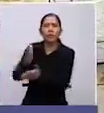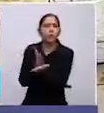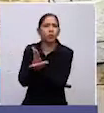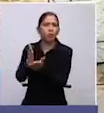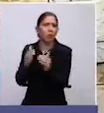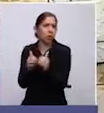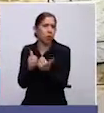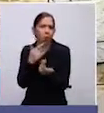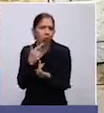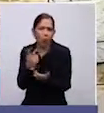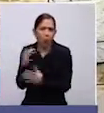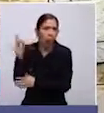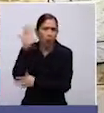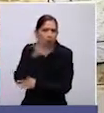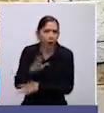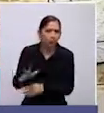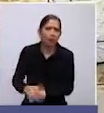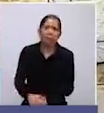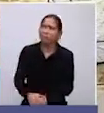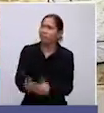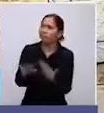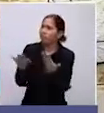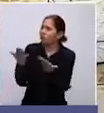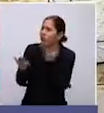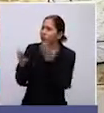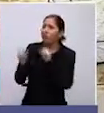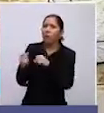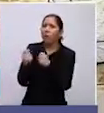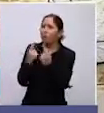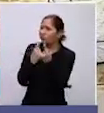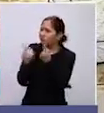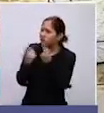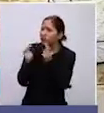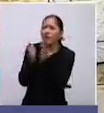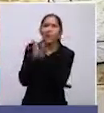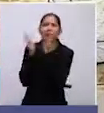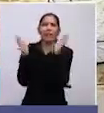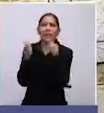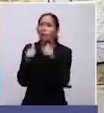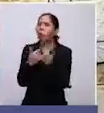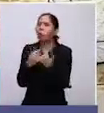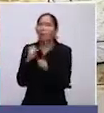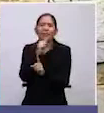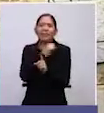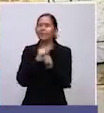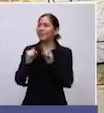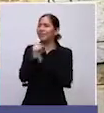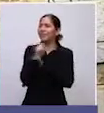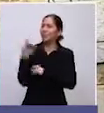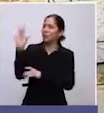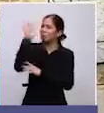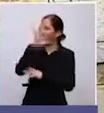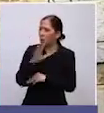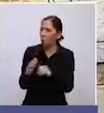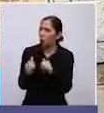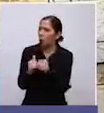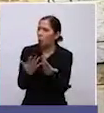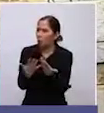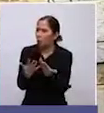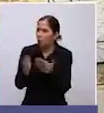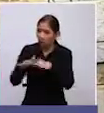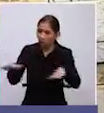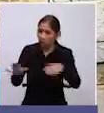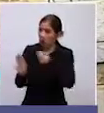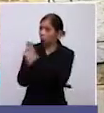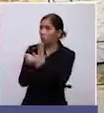los niños en nuestro país. Quizás podríamos abordar de una manera general cuál es nuestro estado de situación actualmente, cómo están protegidos los